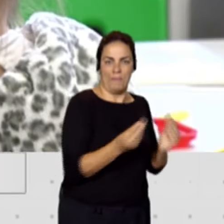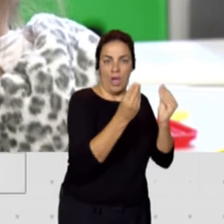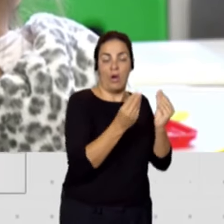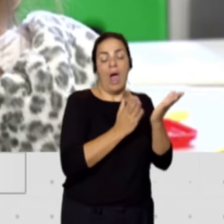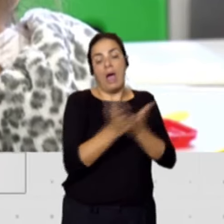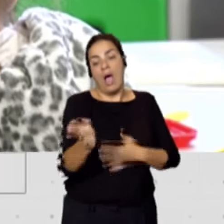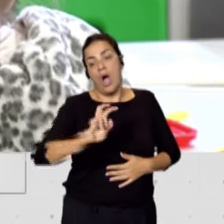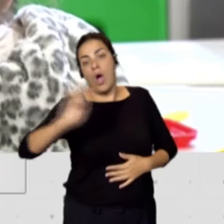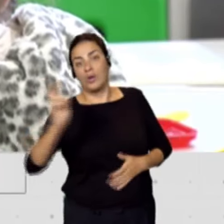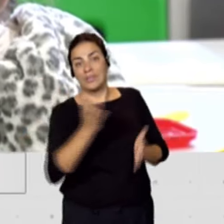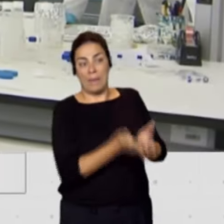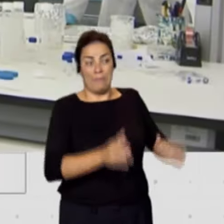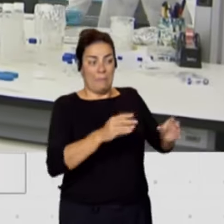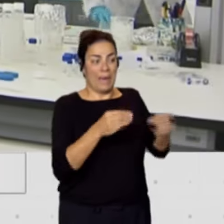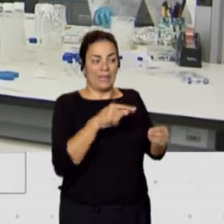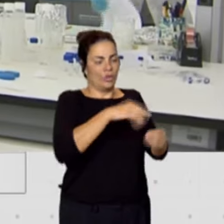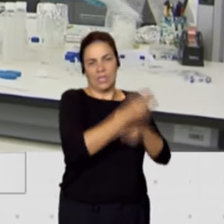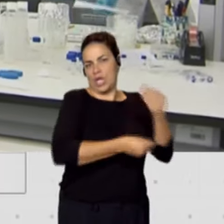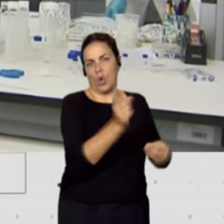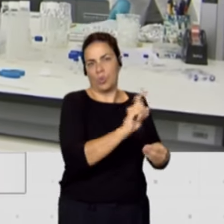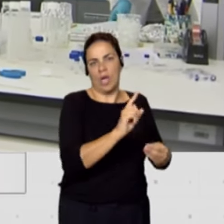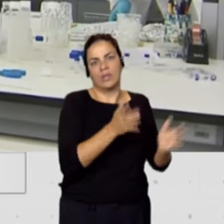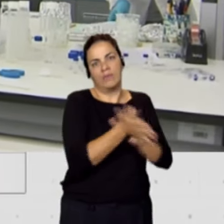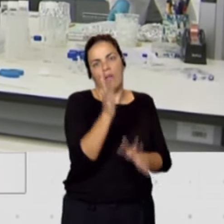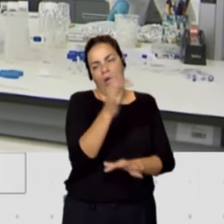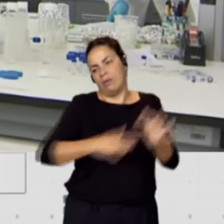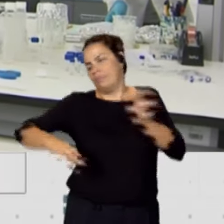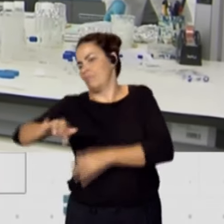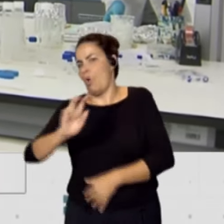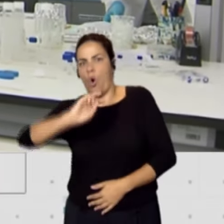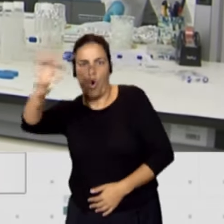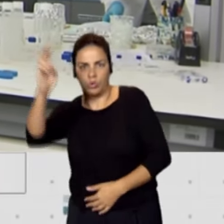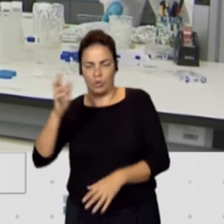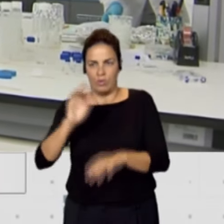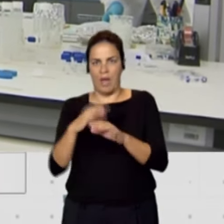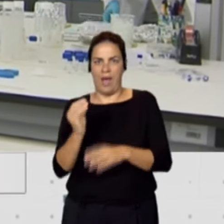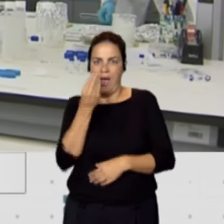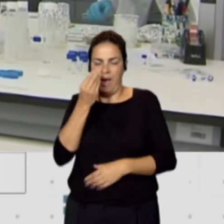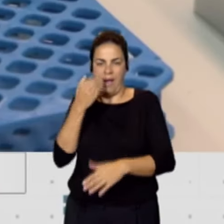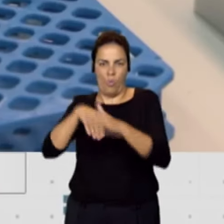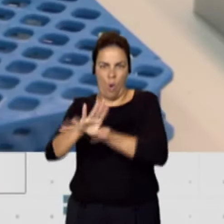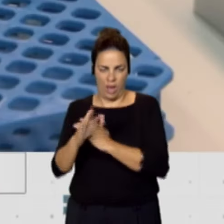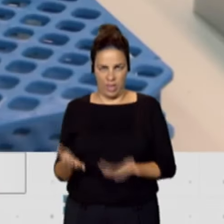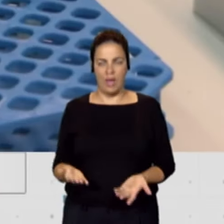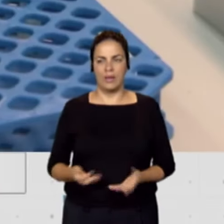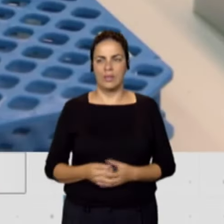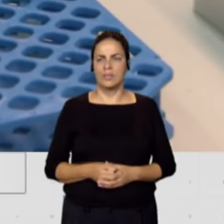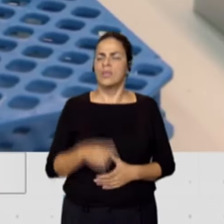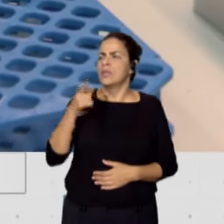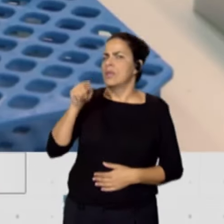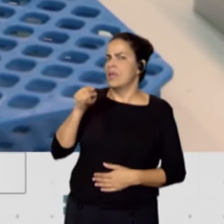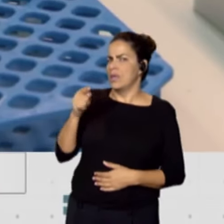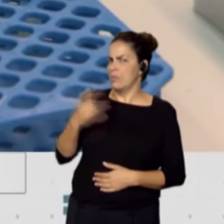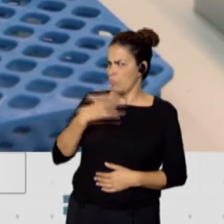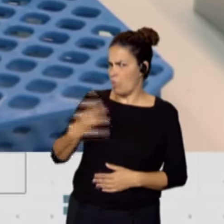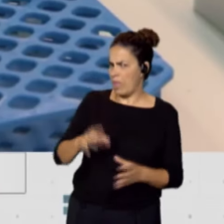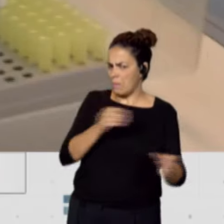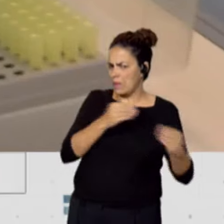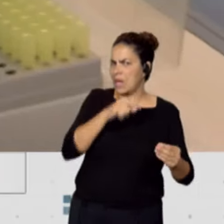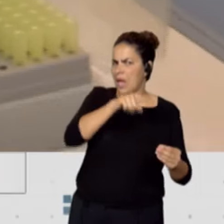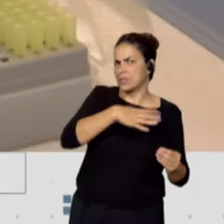plásticos y cambiarlos por otro tipo de materiales en los los envasados de alimentos y hay capacidad de sustituir este material por otros